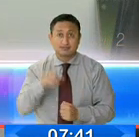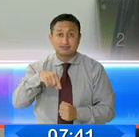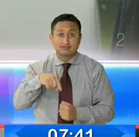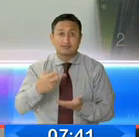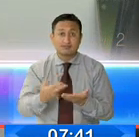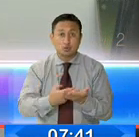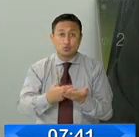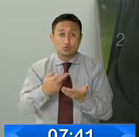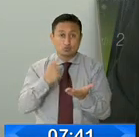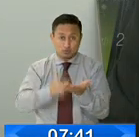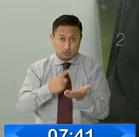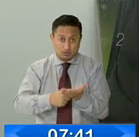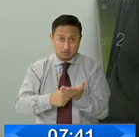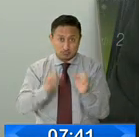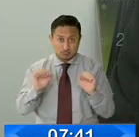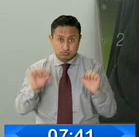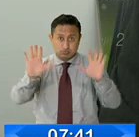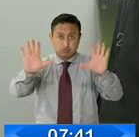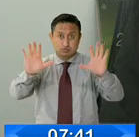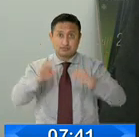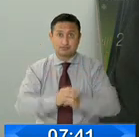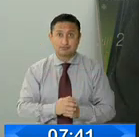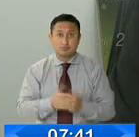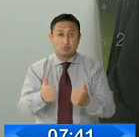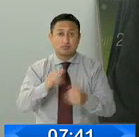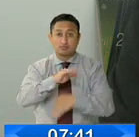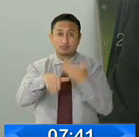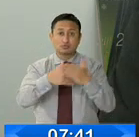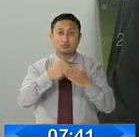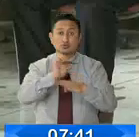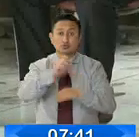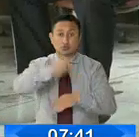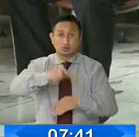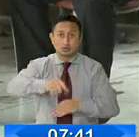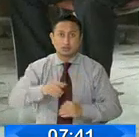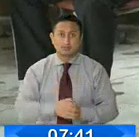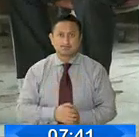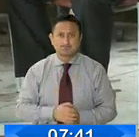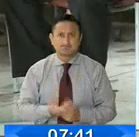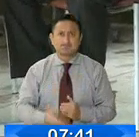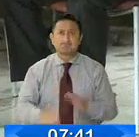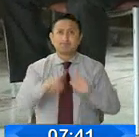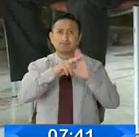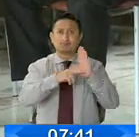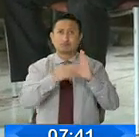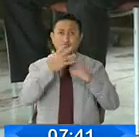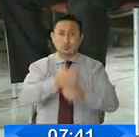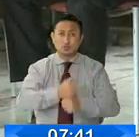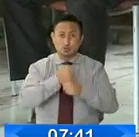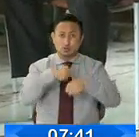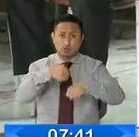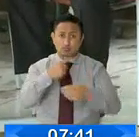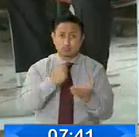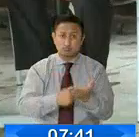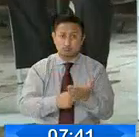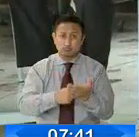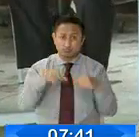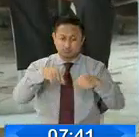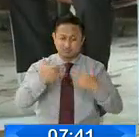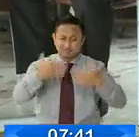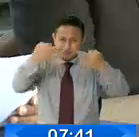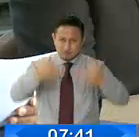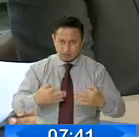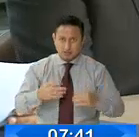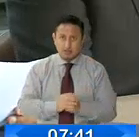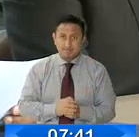se transmita muy bien para todos los ecuatorianos. Las normas de bioseguridad durante el debate presidencial están